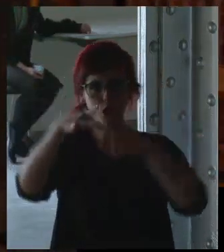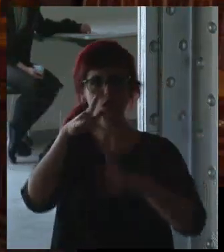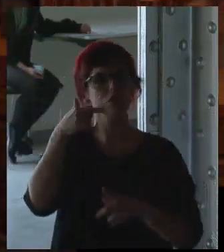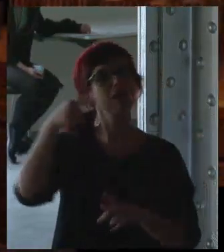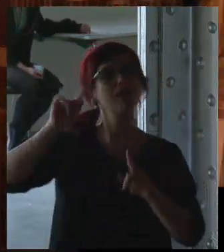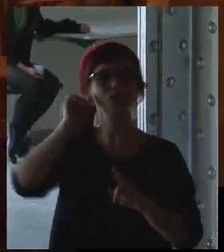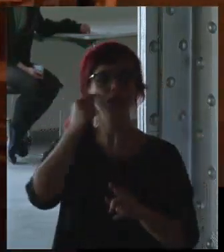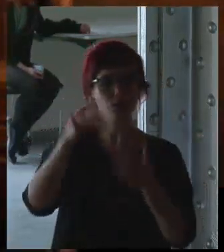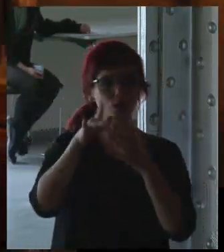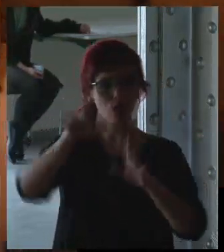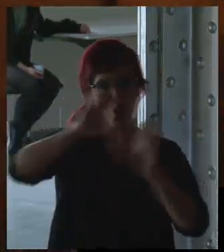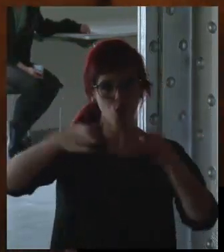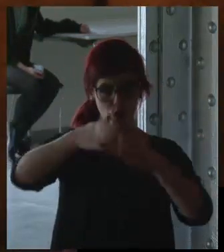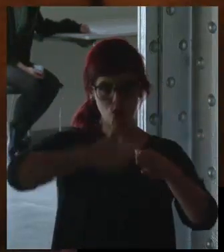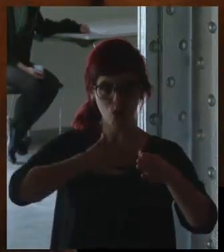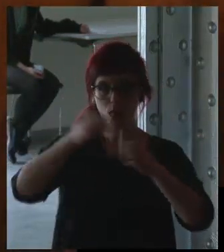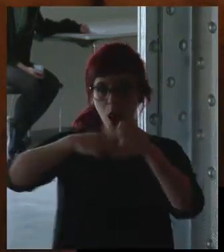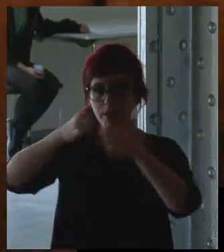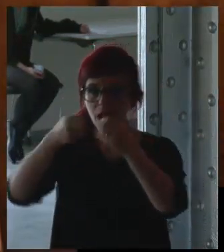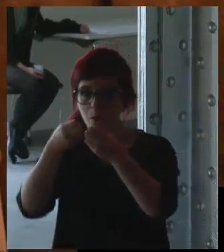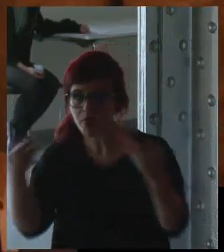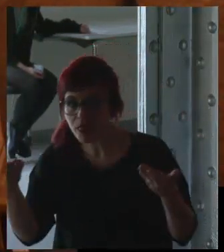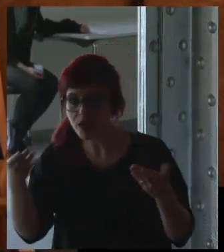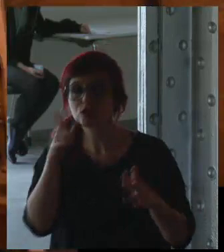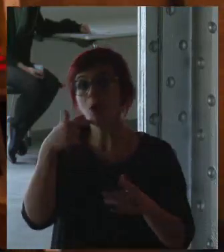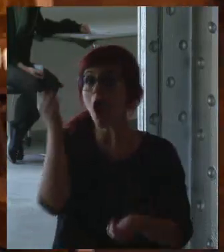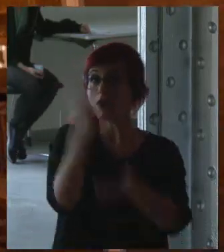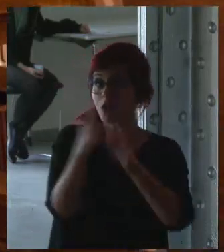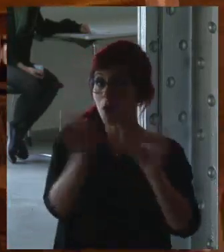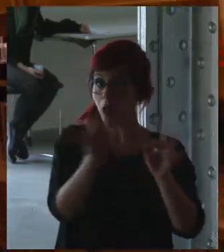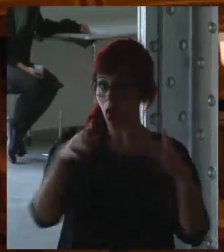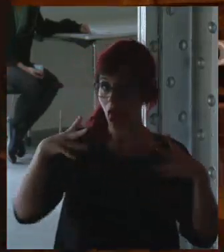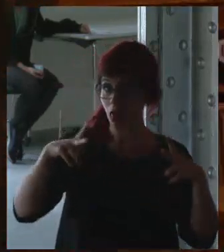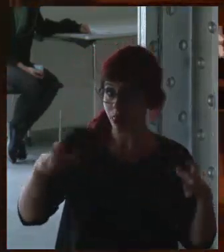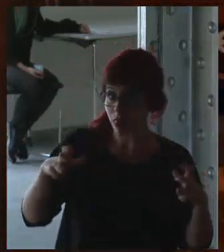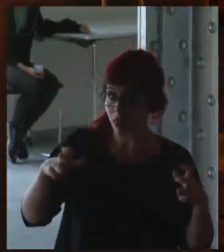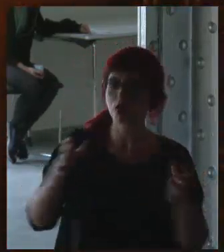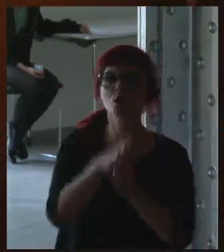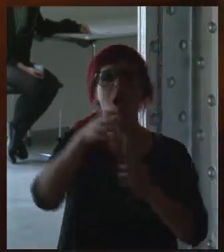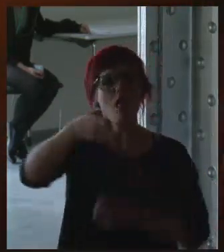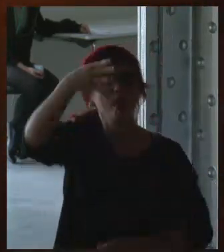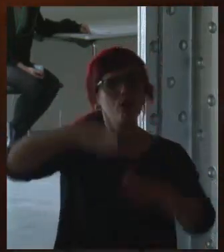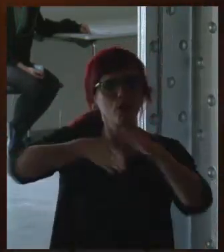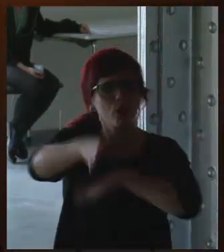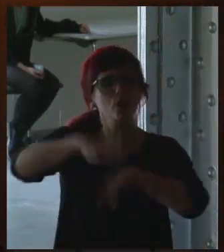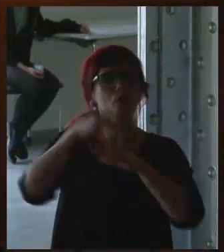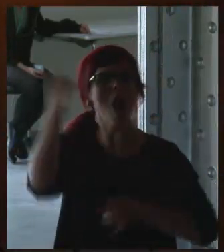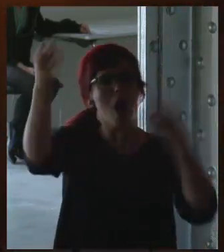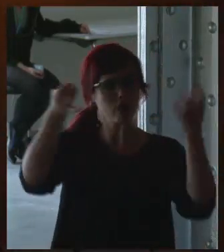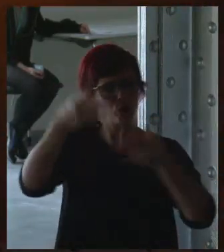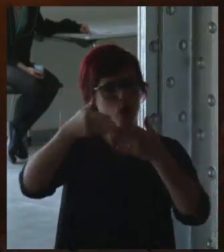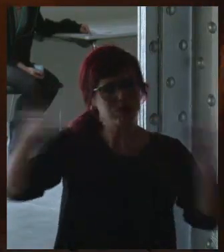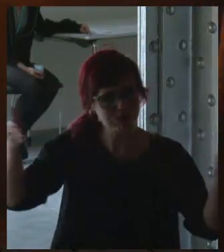de nuestra orden. ¿Estás preparado para el reto? Entra en el edificio y comienza tu aventura.